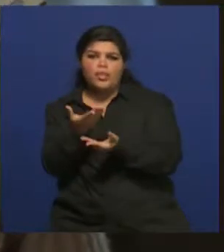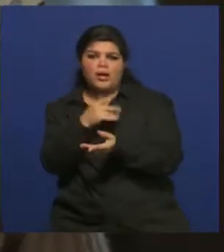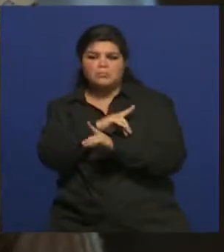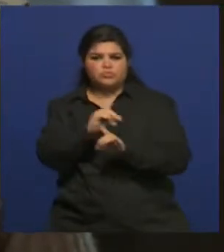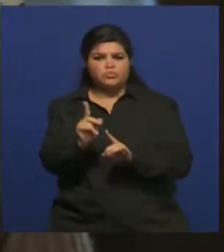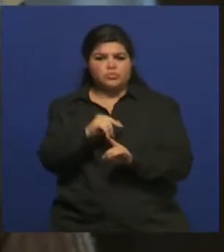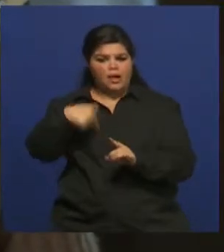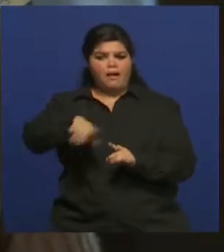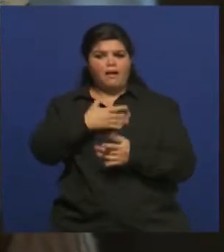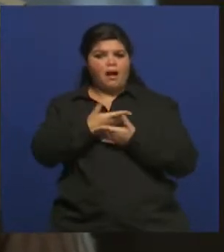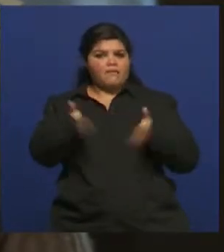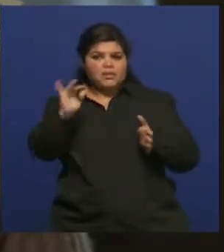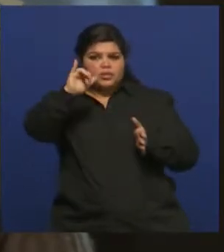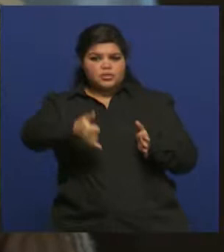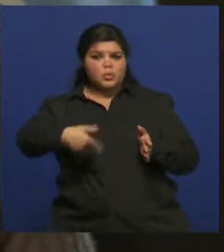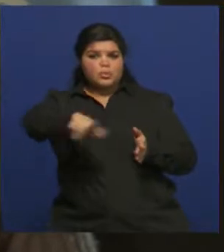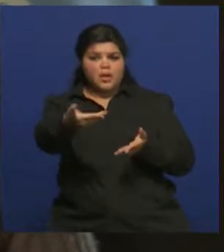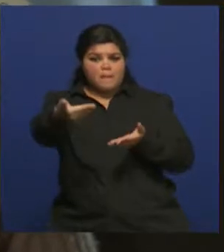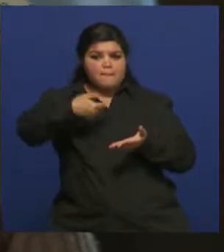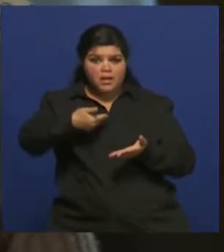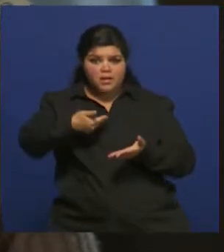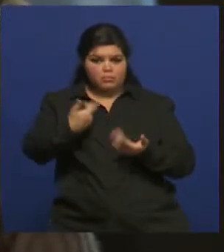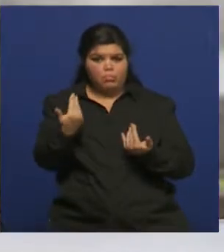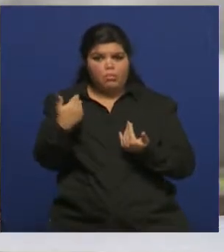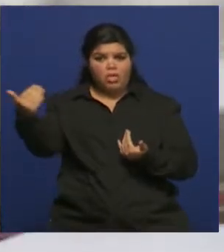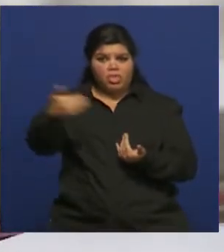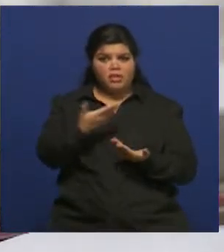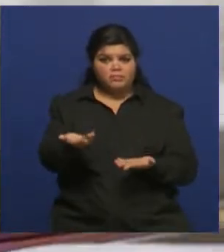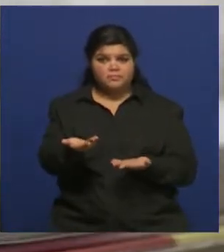Las nuestras están abiertas y, bueno, cuando lo deseen, puede venir.